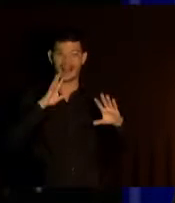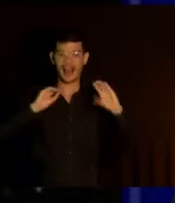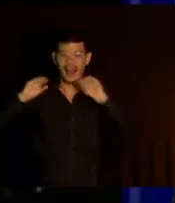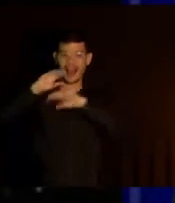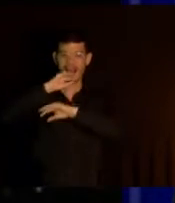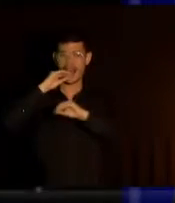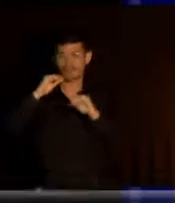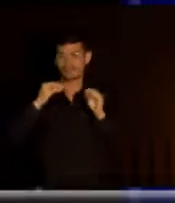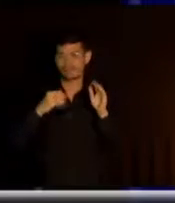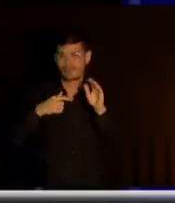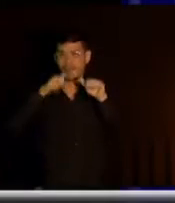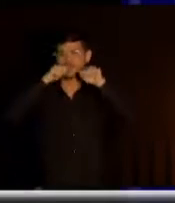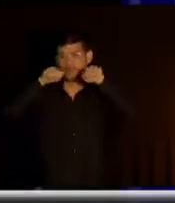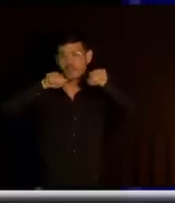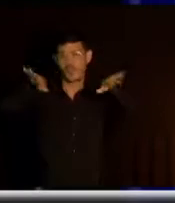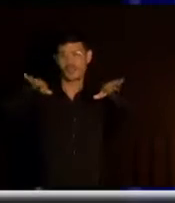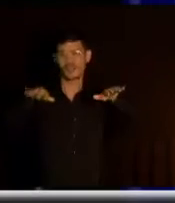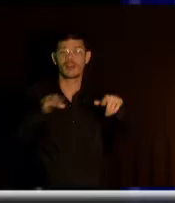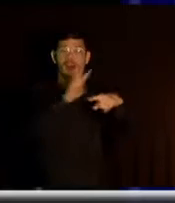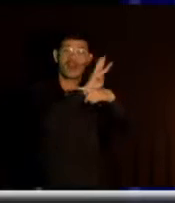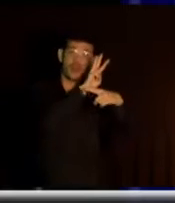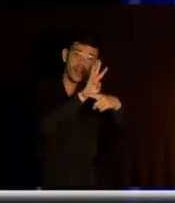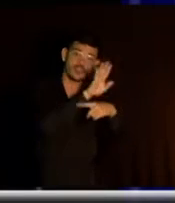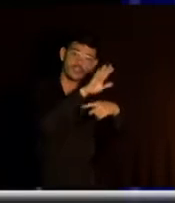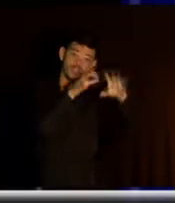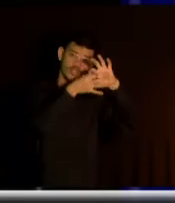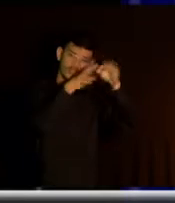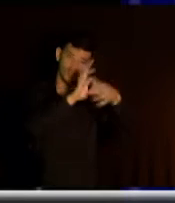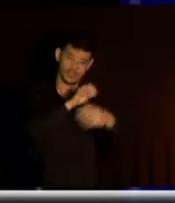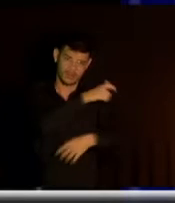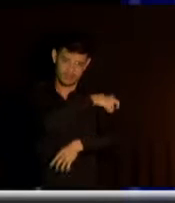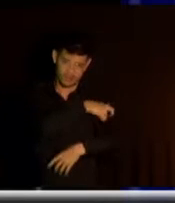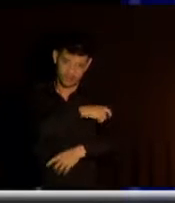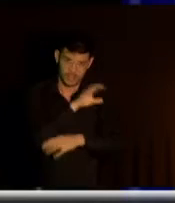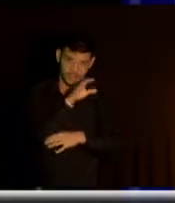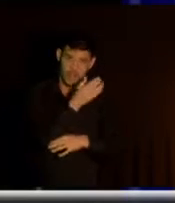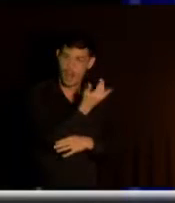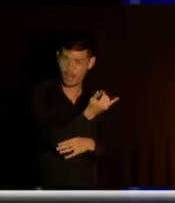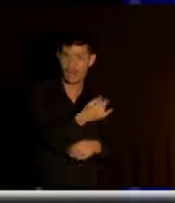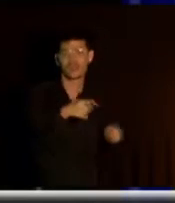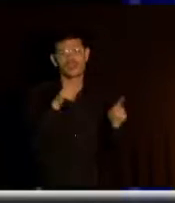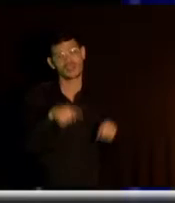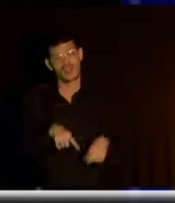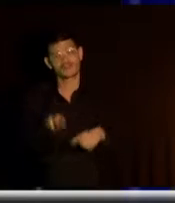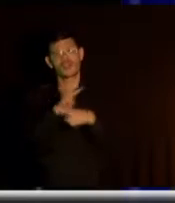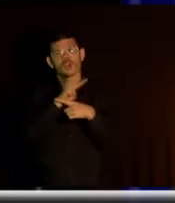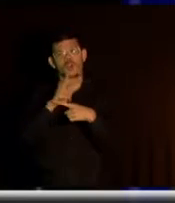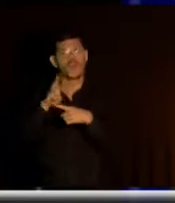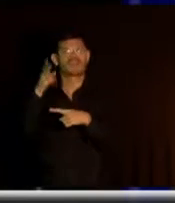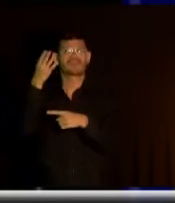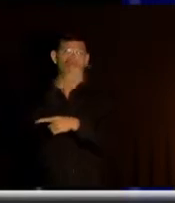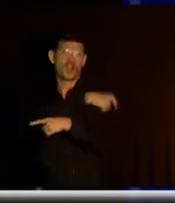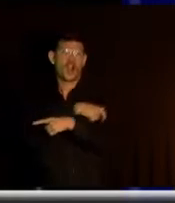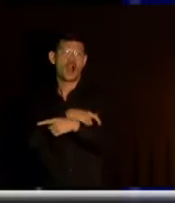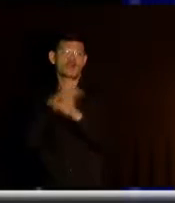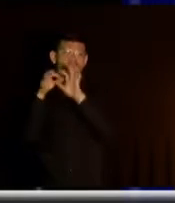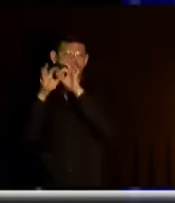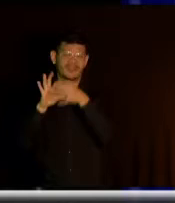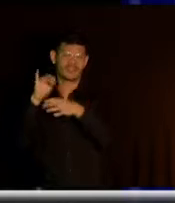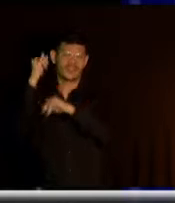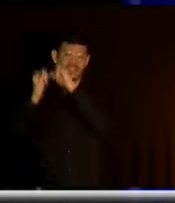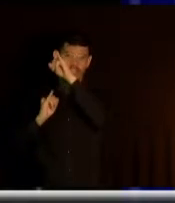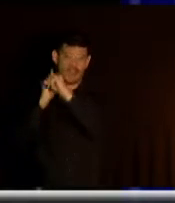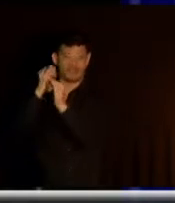conocimiento público, están en las páginas tanto del Comité Paralímpico Colombiano, así como la página web del Comité Paralímpico Internacional. El